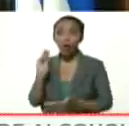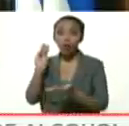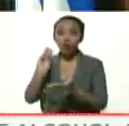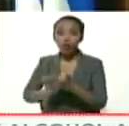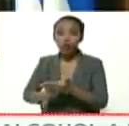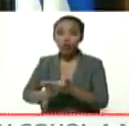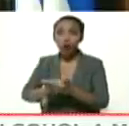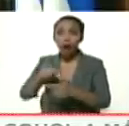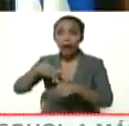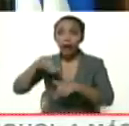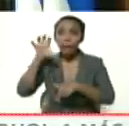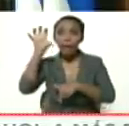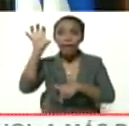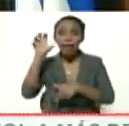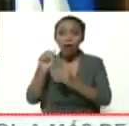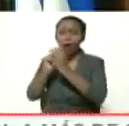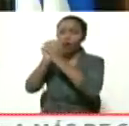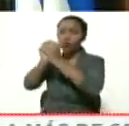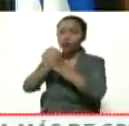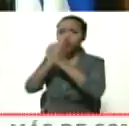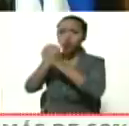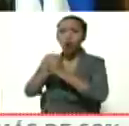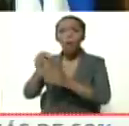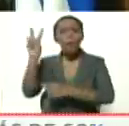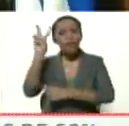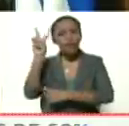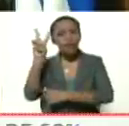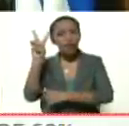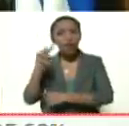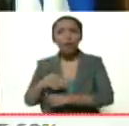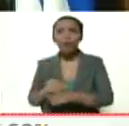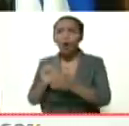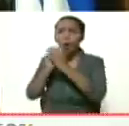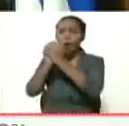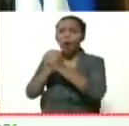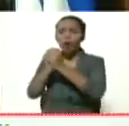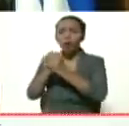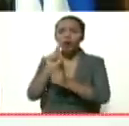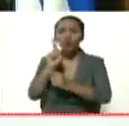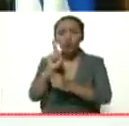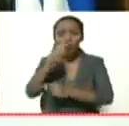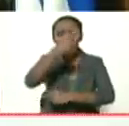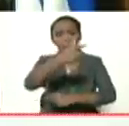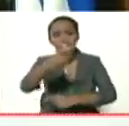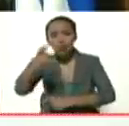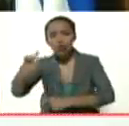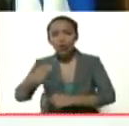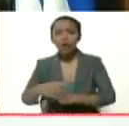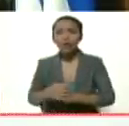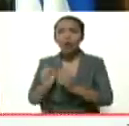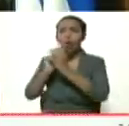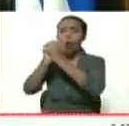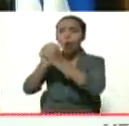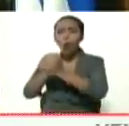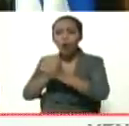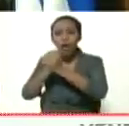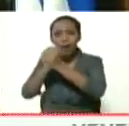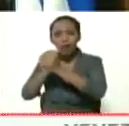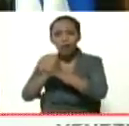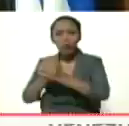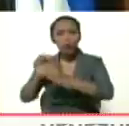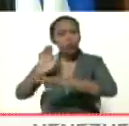el país oremos por Venezuela, oremos por sus ciudadanos, oremos